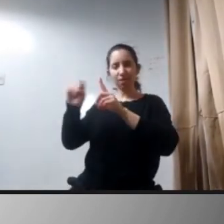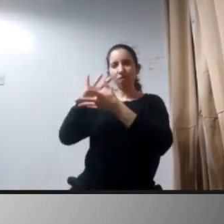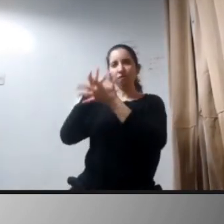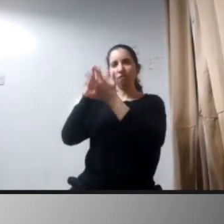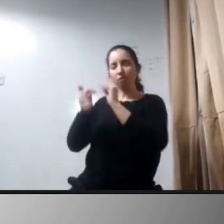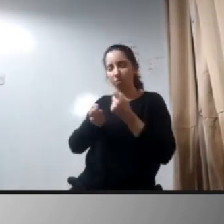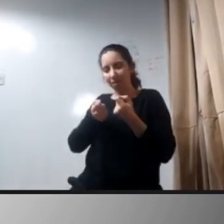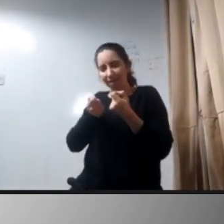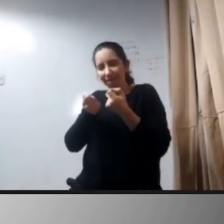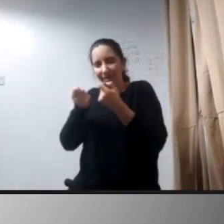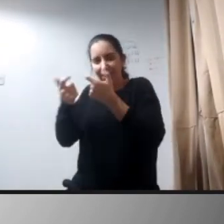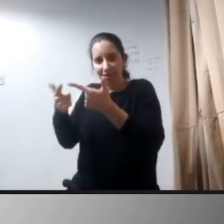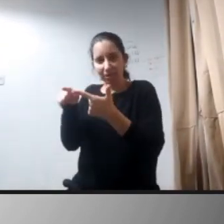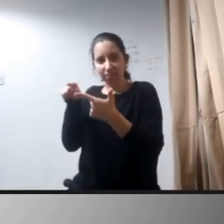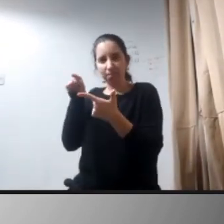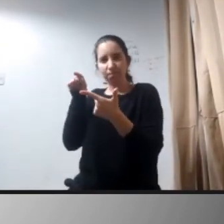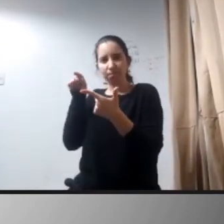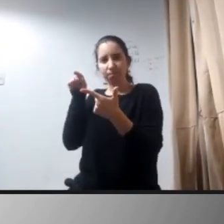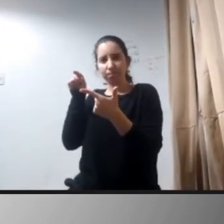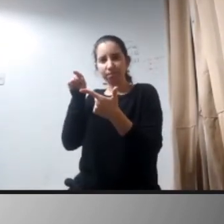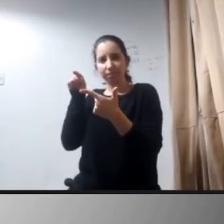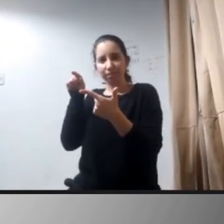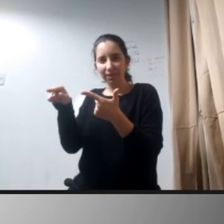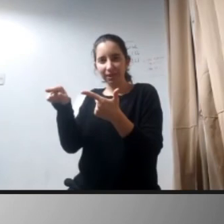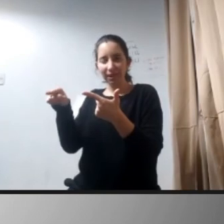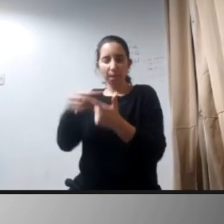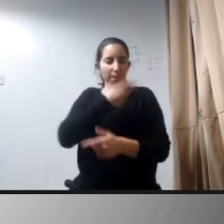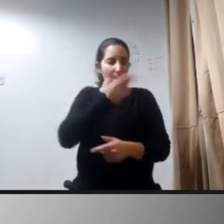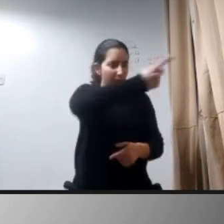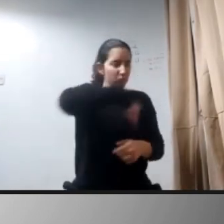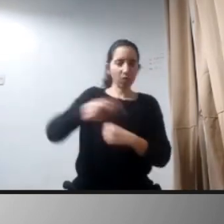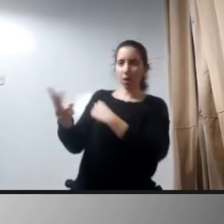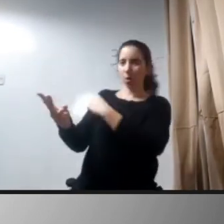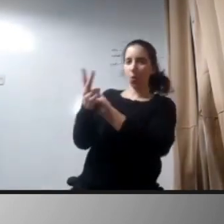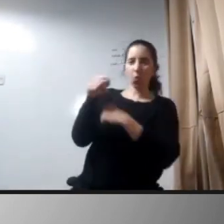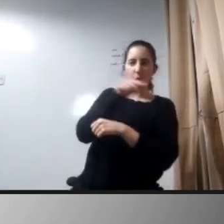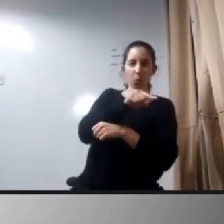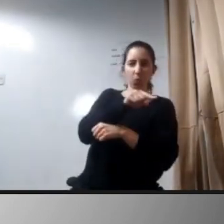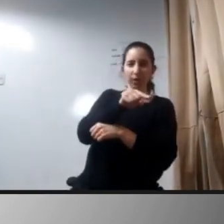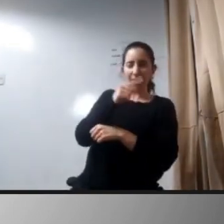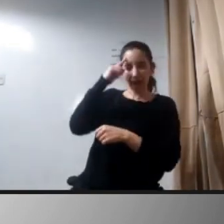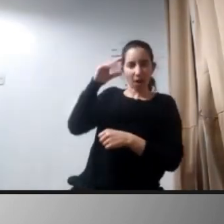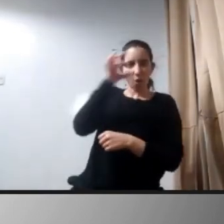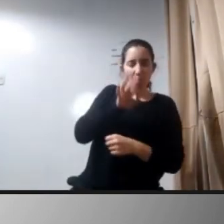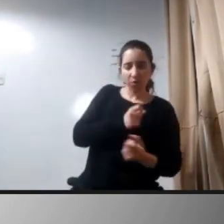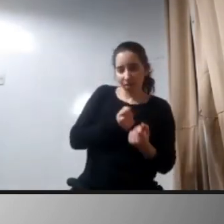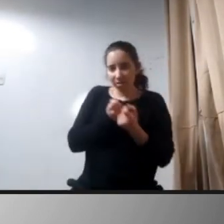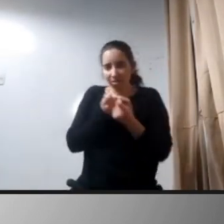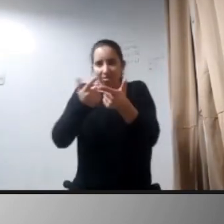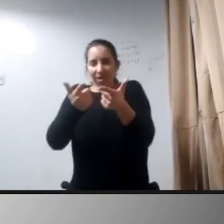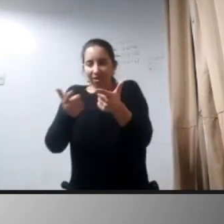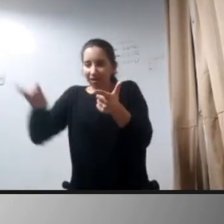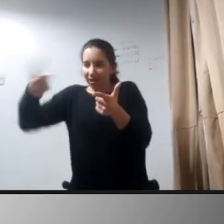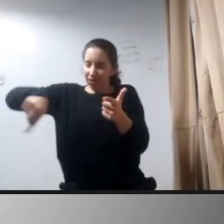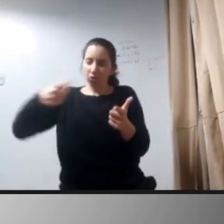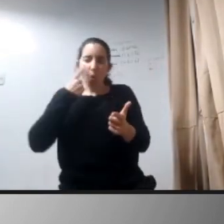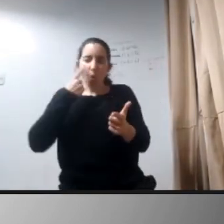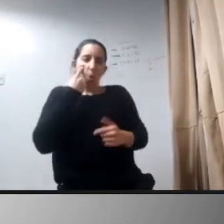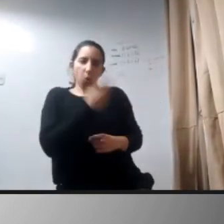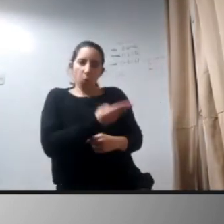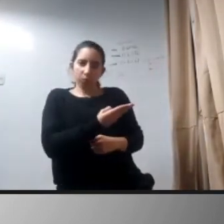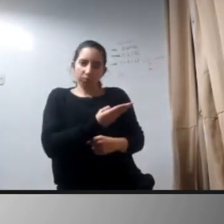se presentifique permanentemente la voz del sujeto que tiene que ser cuidado. Me parece